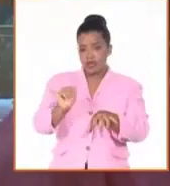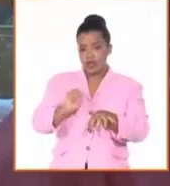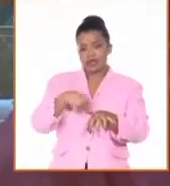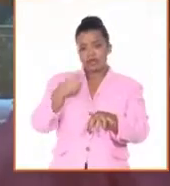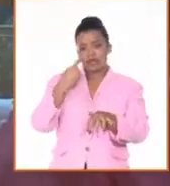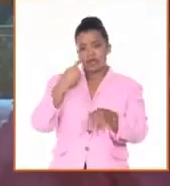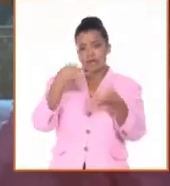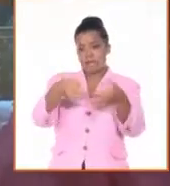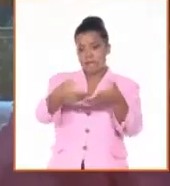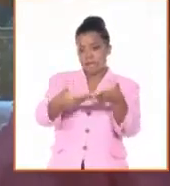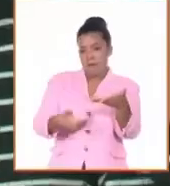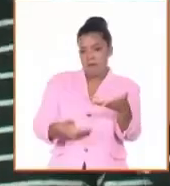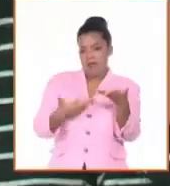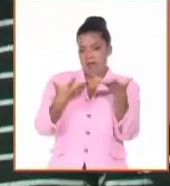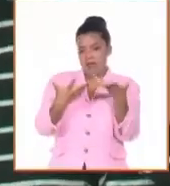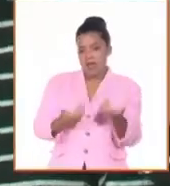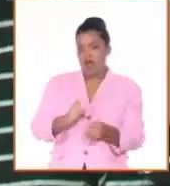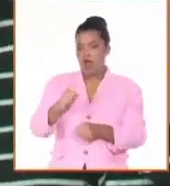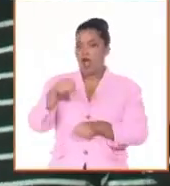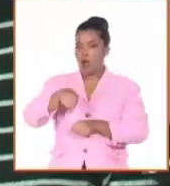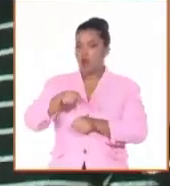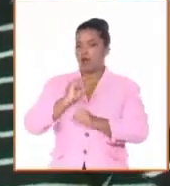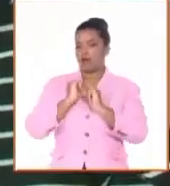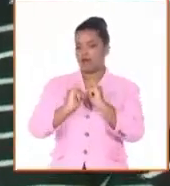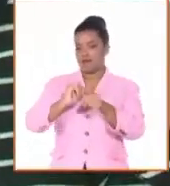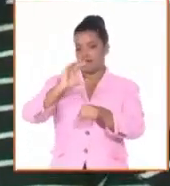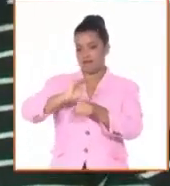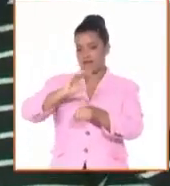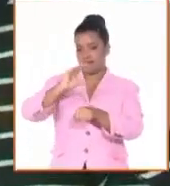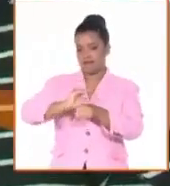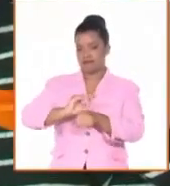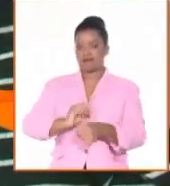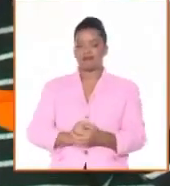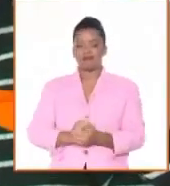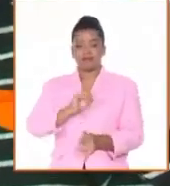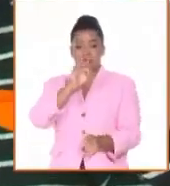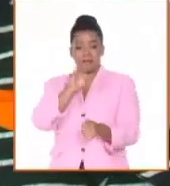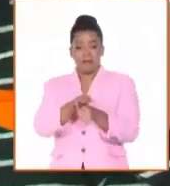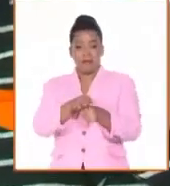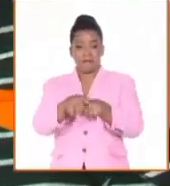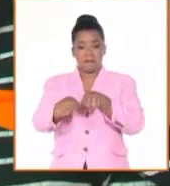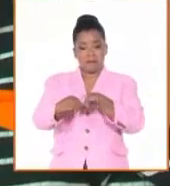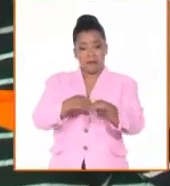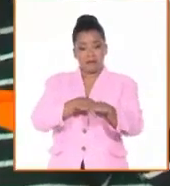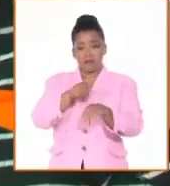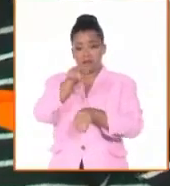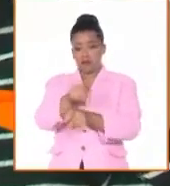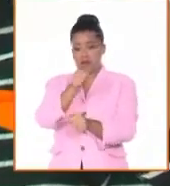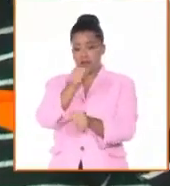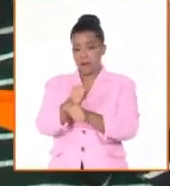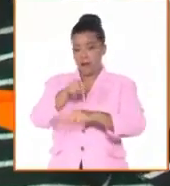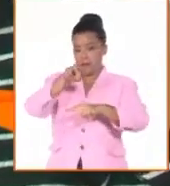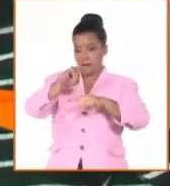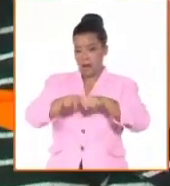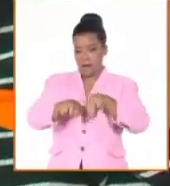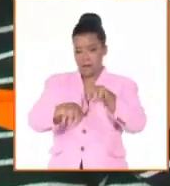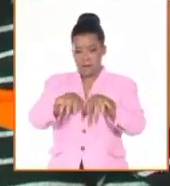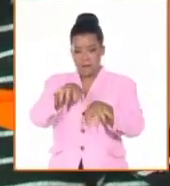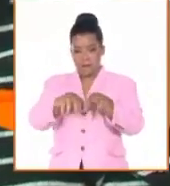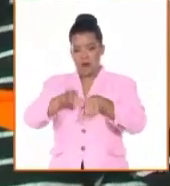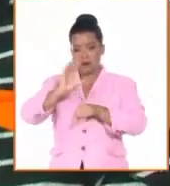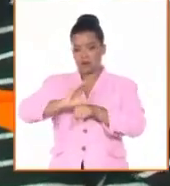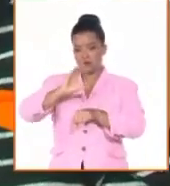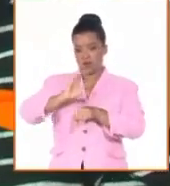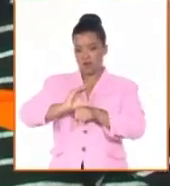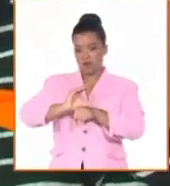de importantes documentos comenzamos con una preparación técnica todos los registradores de nuestras unidades a nivel provincial y en